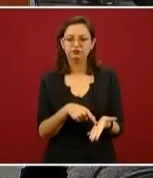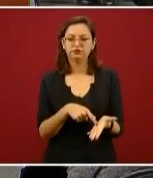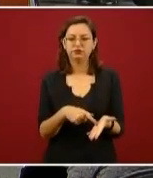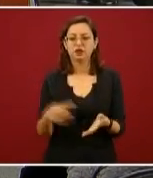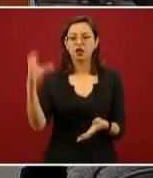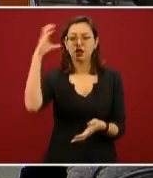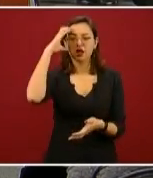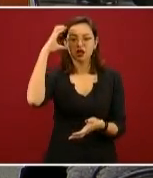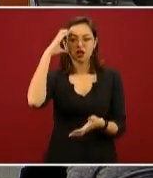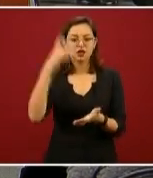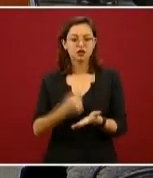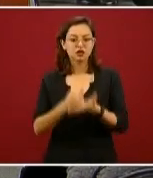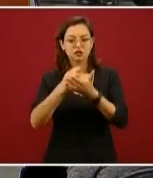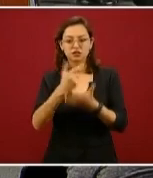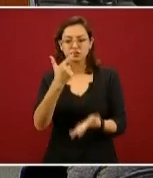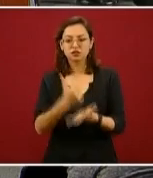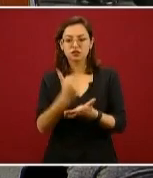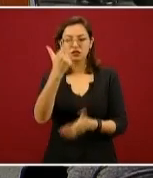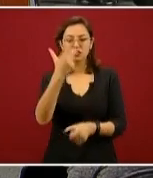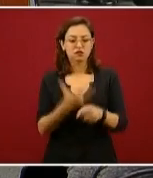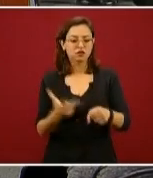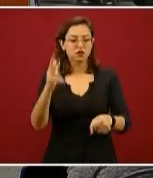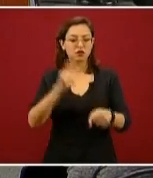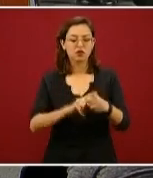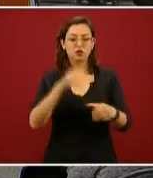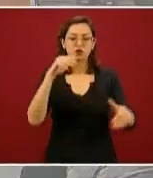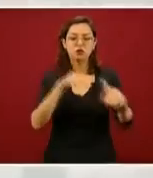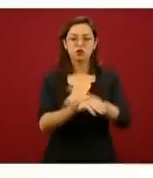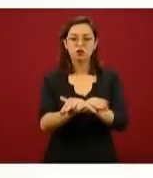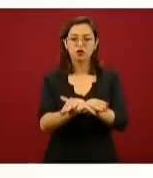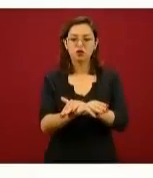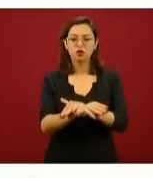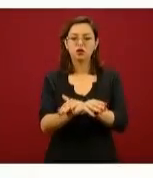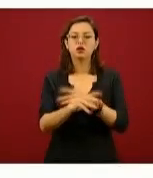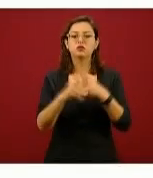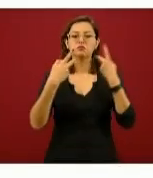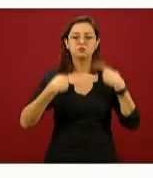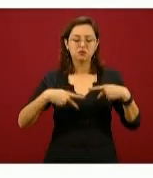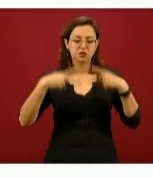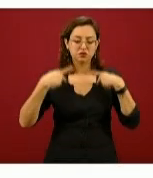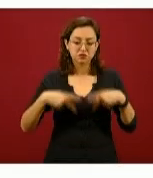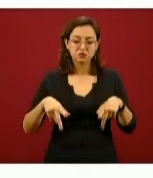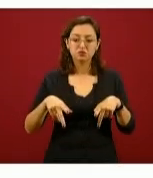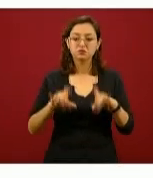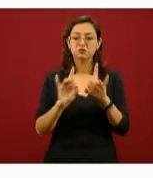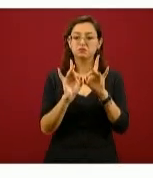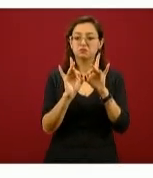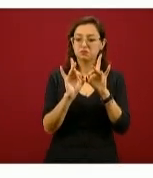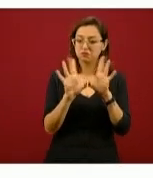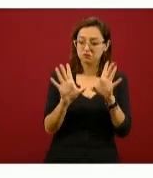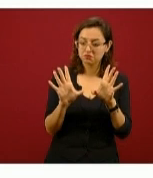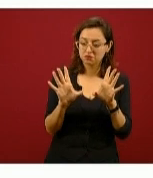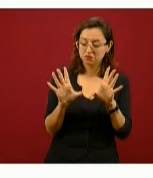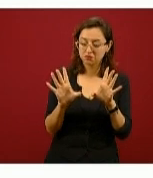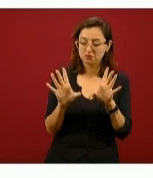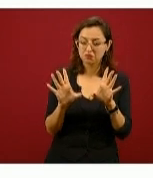camas de terapia intensiva y de hospitalización para el personal, para la gente que en algún momento,